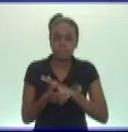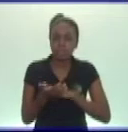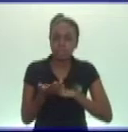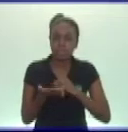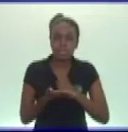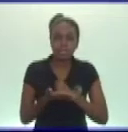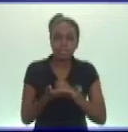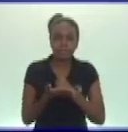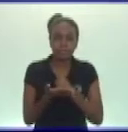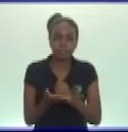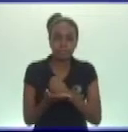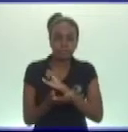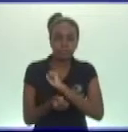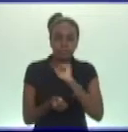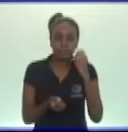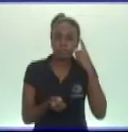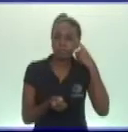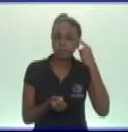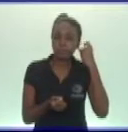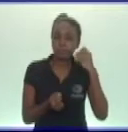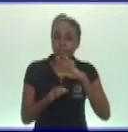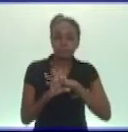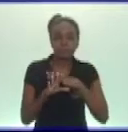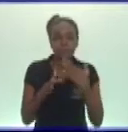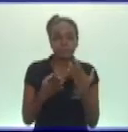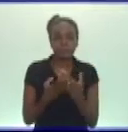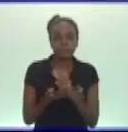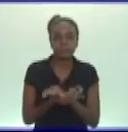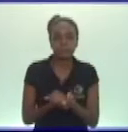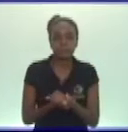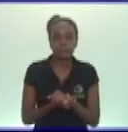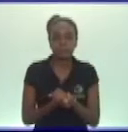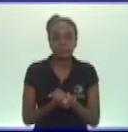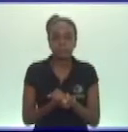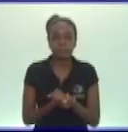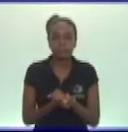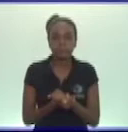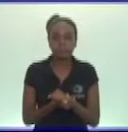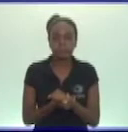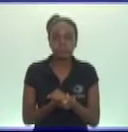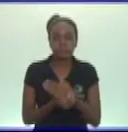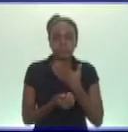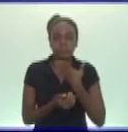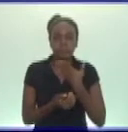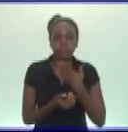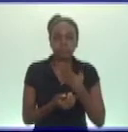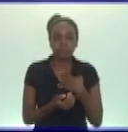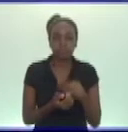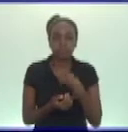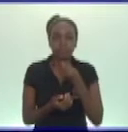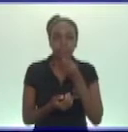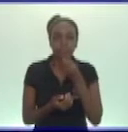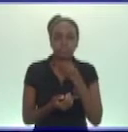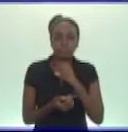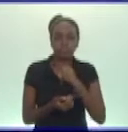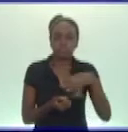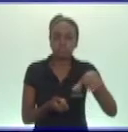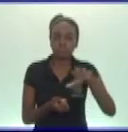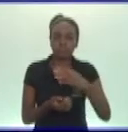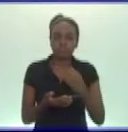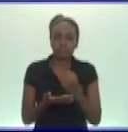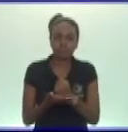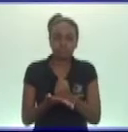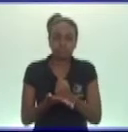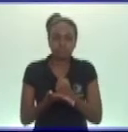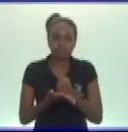poder alcanzar esos sueños y esas mismas metas. El deseo de ser aceptado en la sociedad, seas